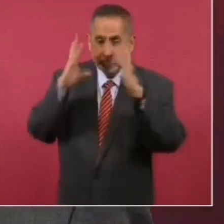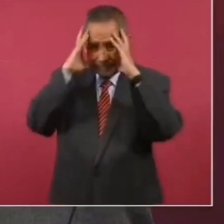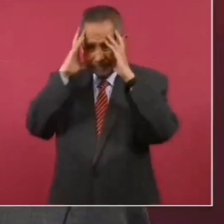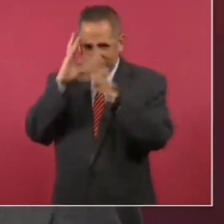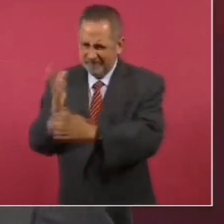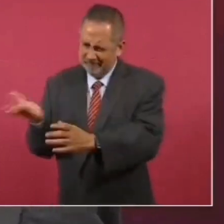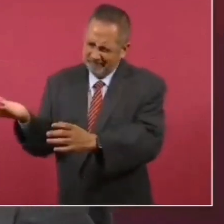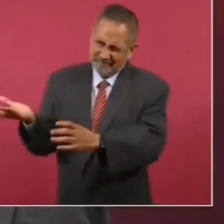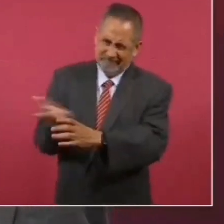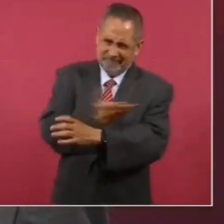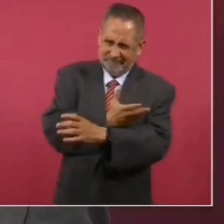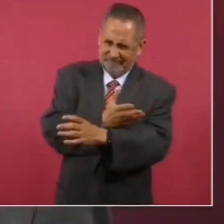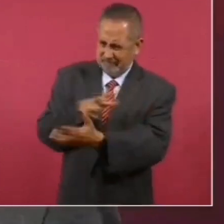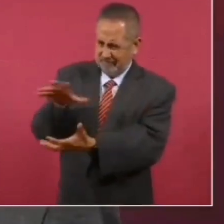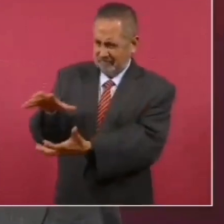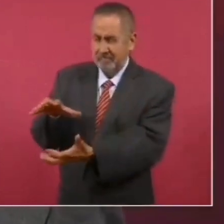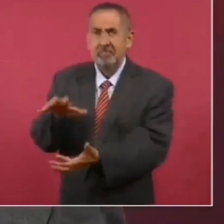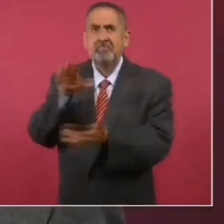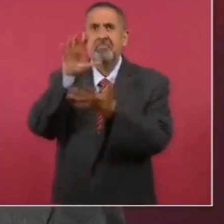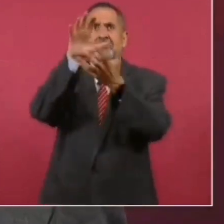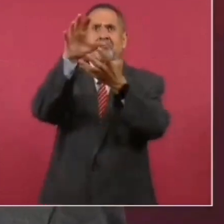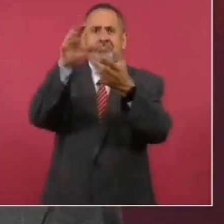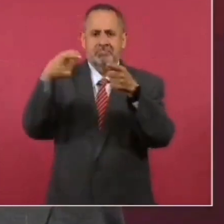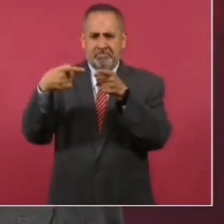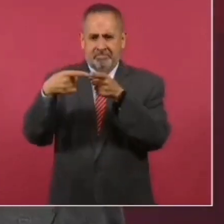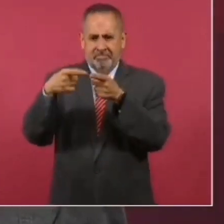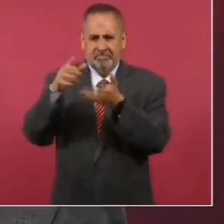cortan la cabeza y la mantienen, que esto es